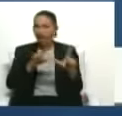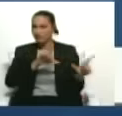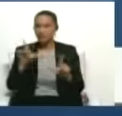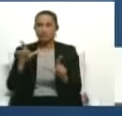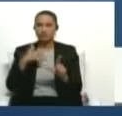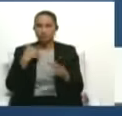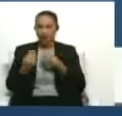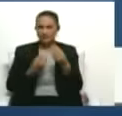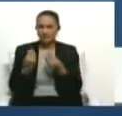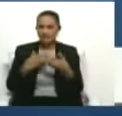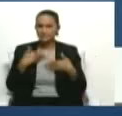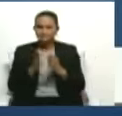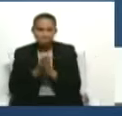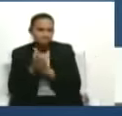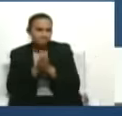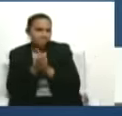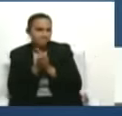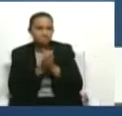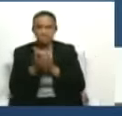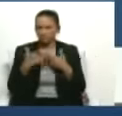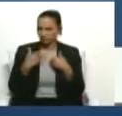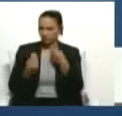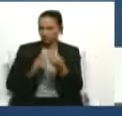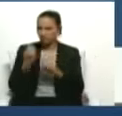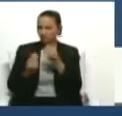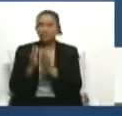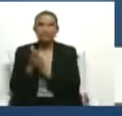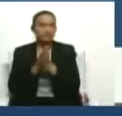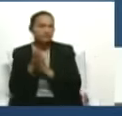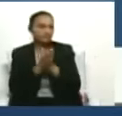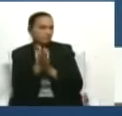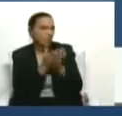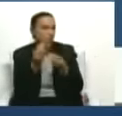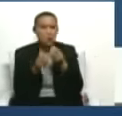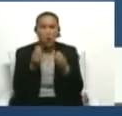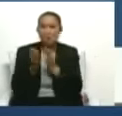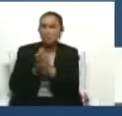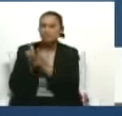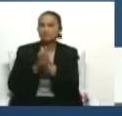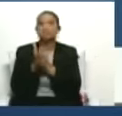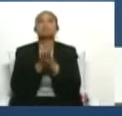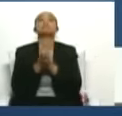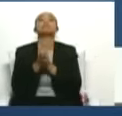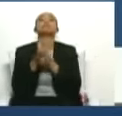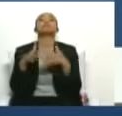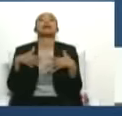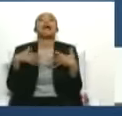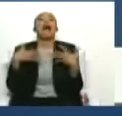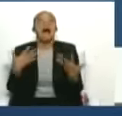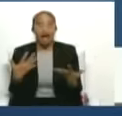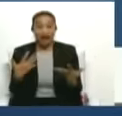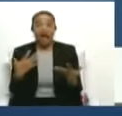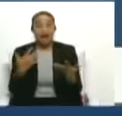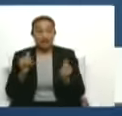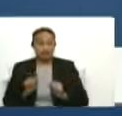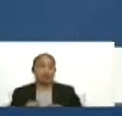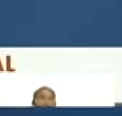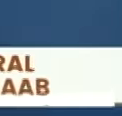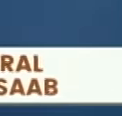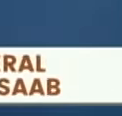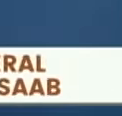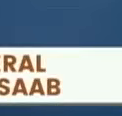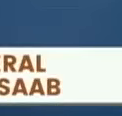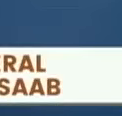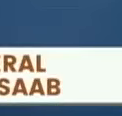creer en lo que este abominable ser está diciendo? Ah, que se hubiera dado los atentados, ¿verdad? Contra los